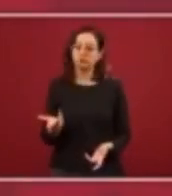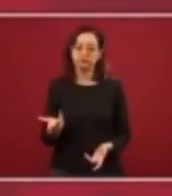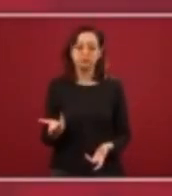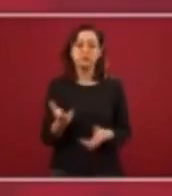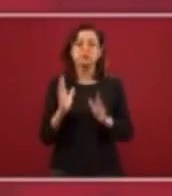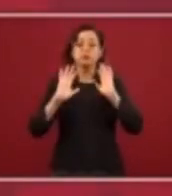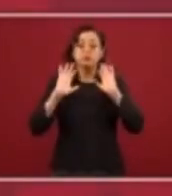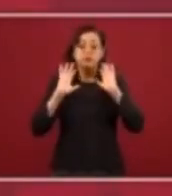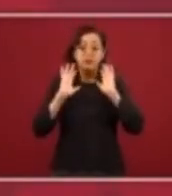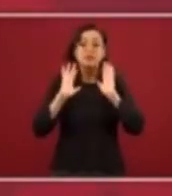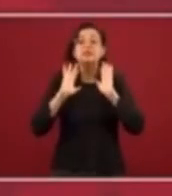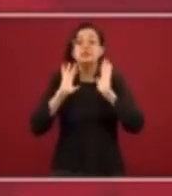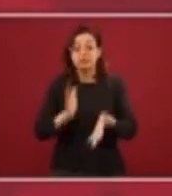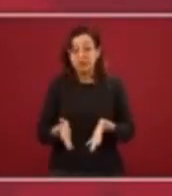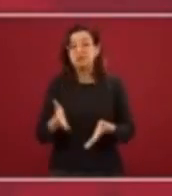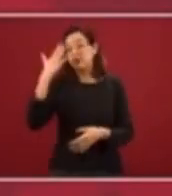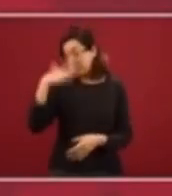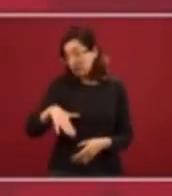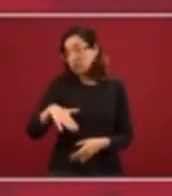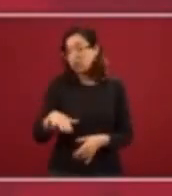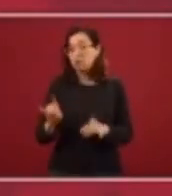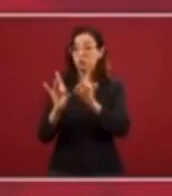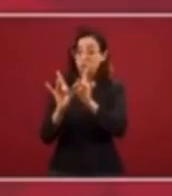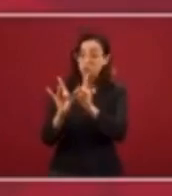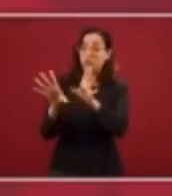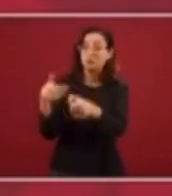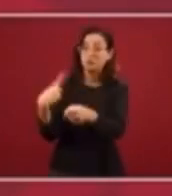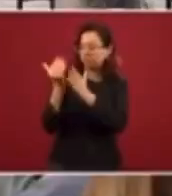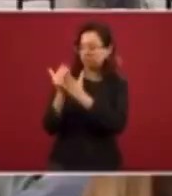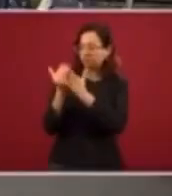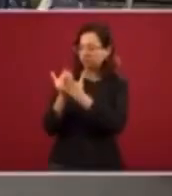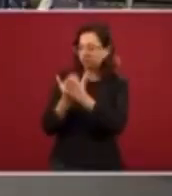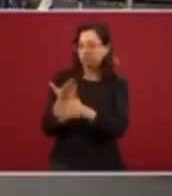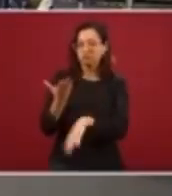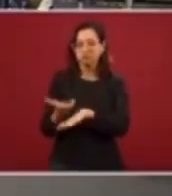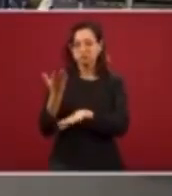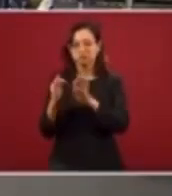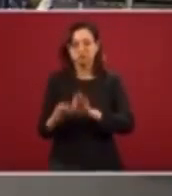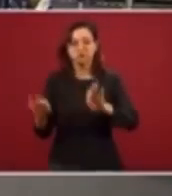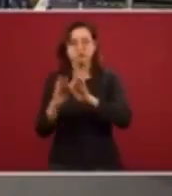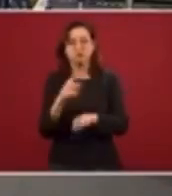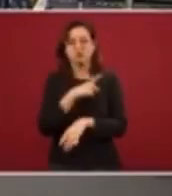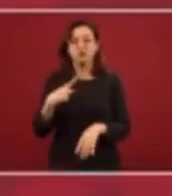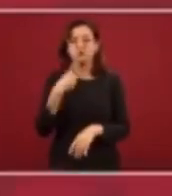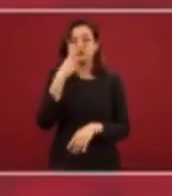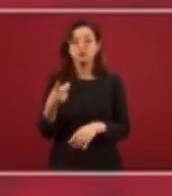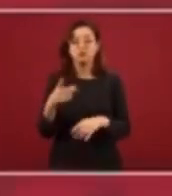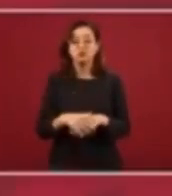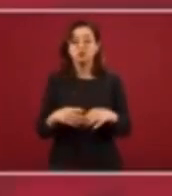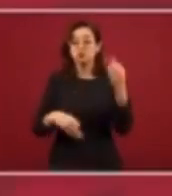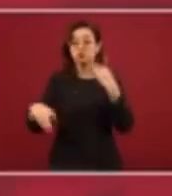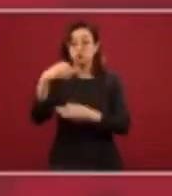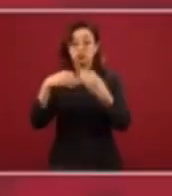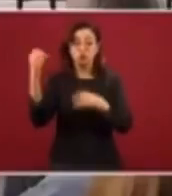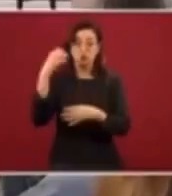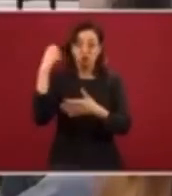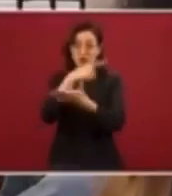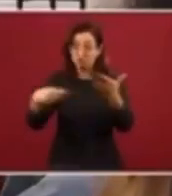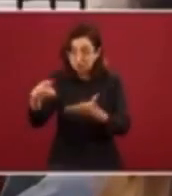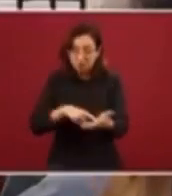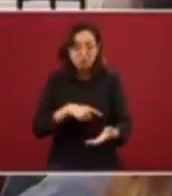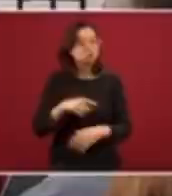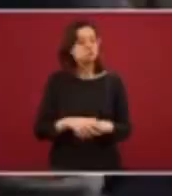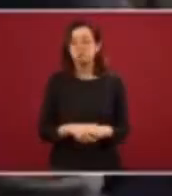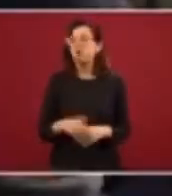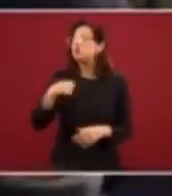científicamente reconoce que va a haber casos, uno desee que hayan casos. Entonces, termino con una frase, no todo es cancelar eventos. Pero le estoy preguntando